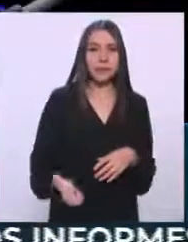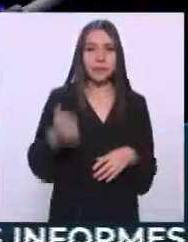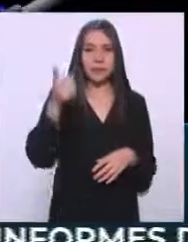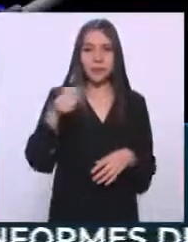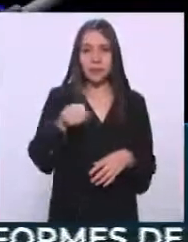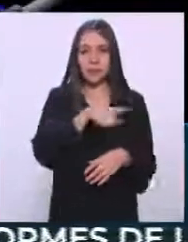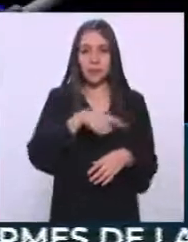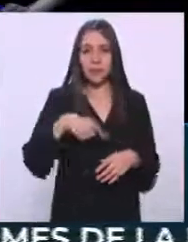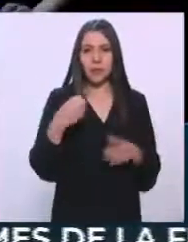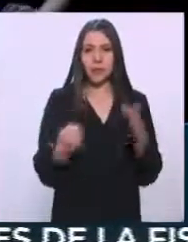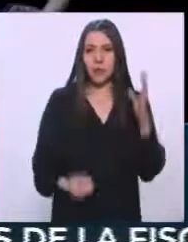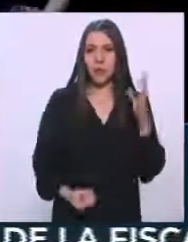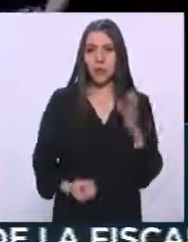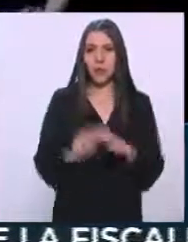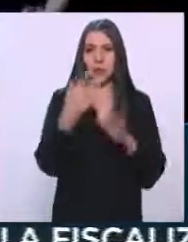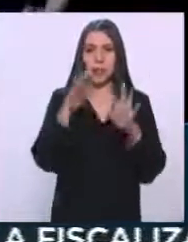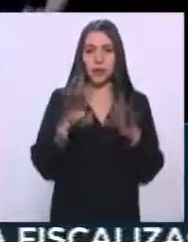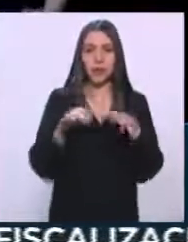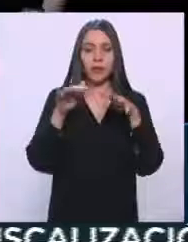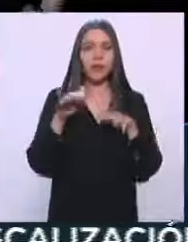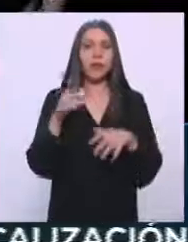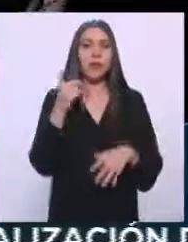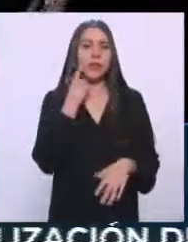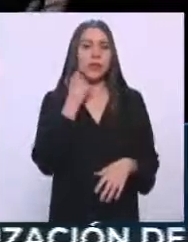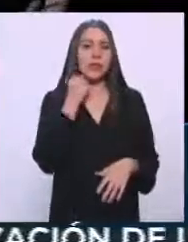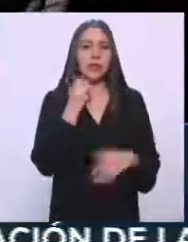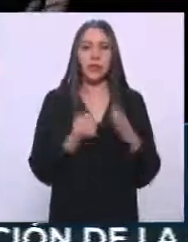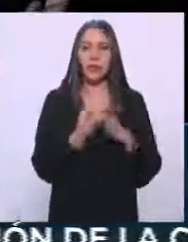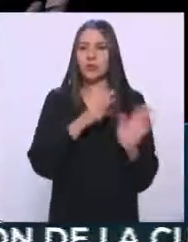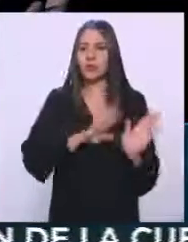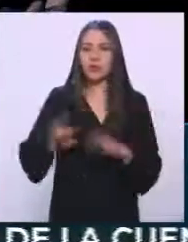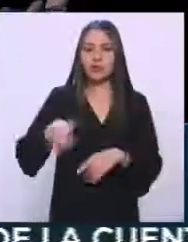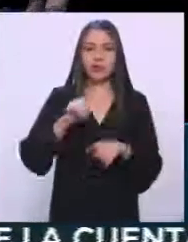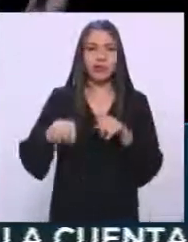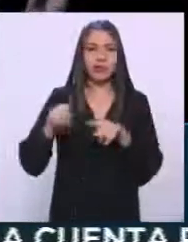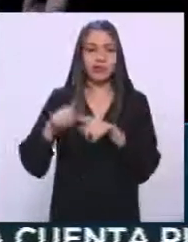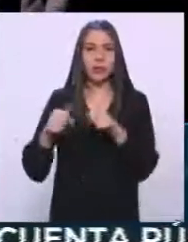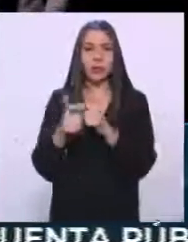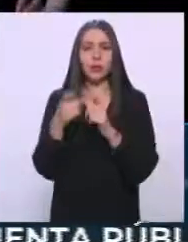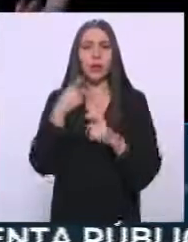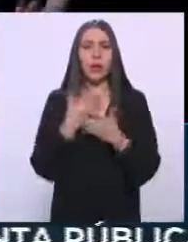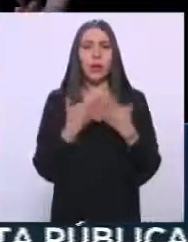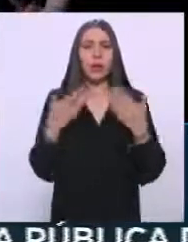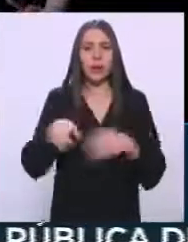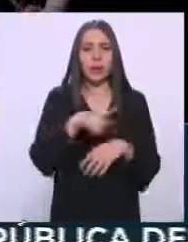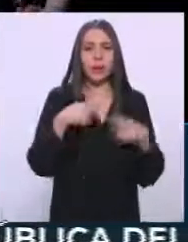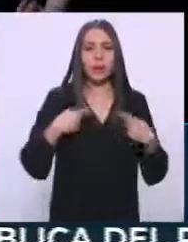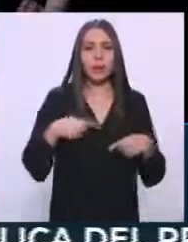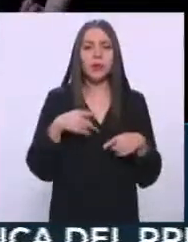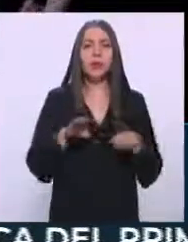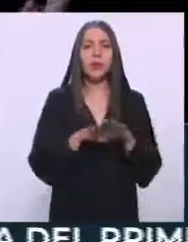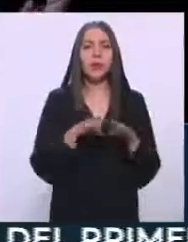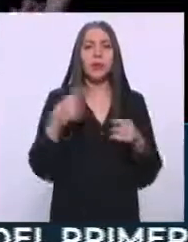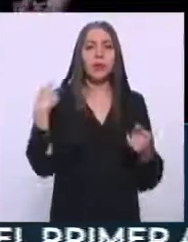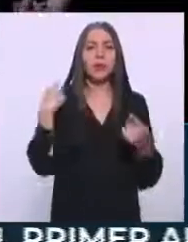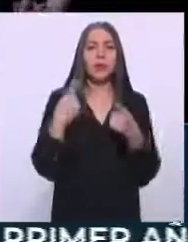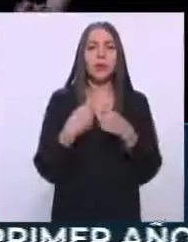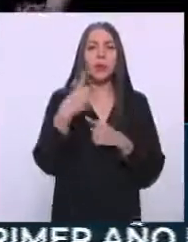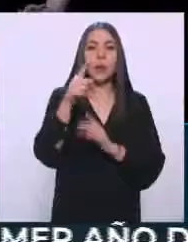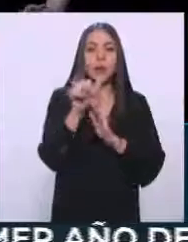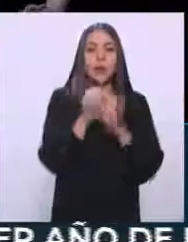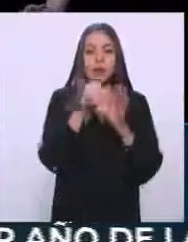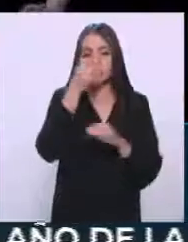aquí se inicia a partir de un acuerdo entre las principales fuerzas políticas del país y el gobierno a un mes de iniciado